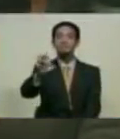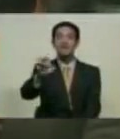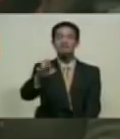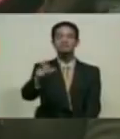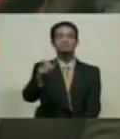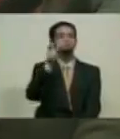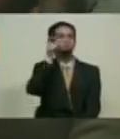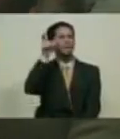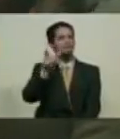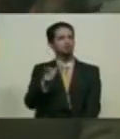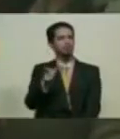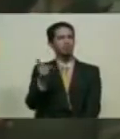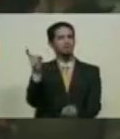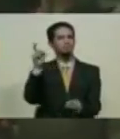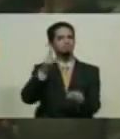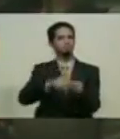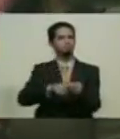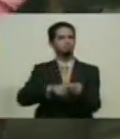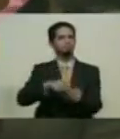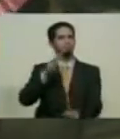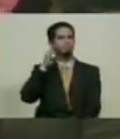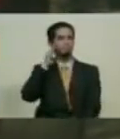militante. Si algo